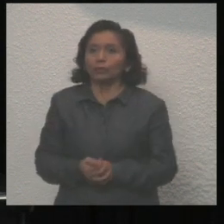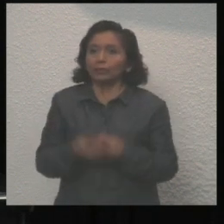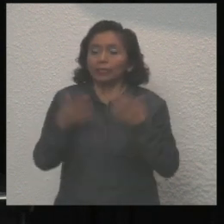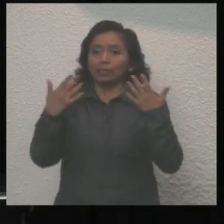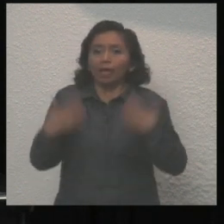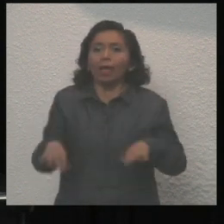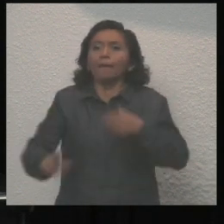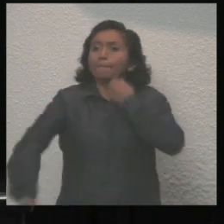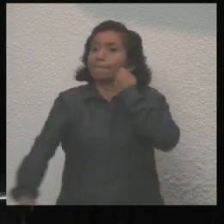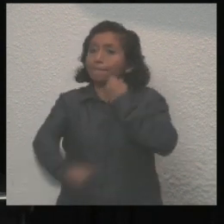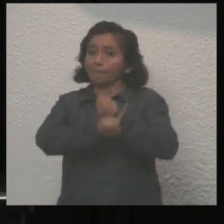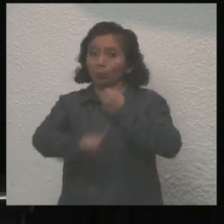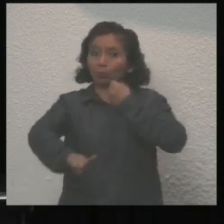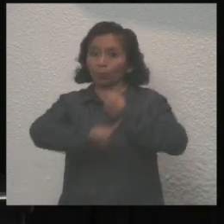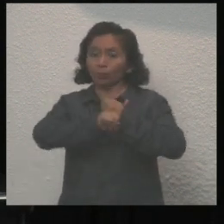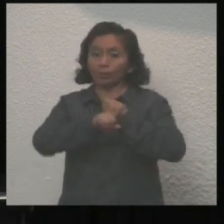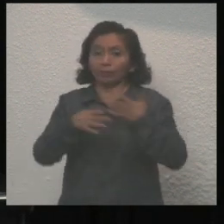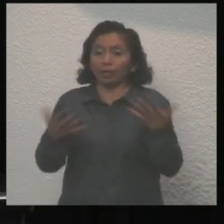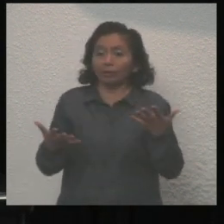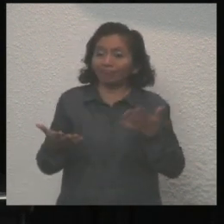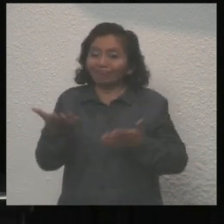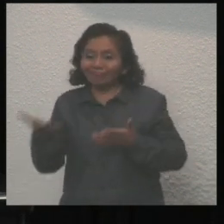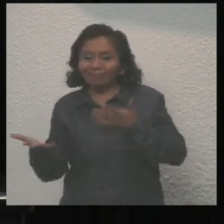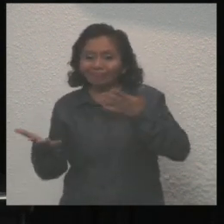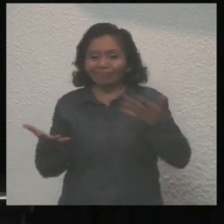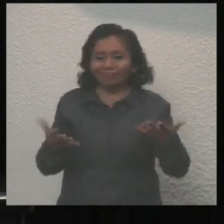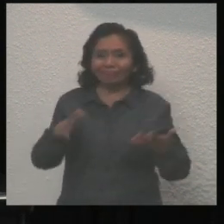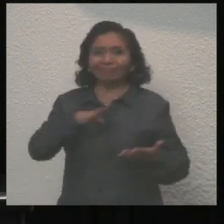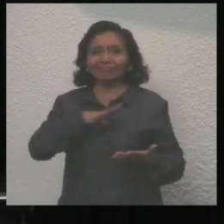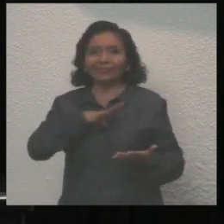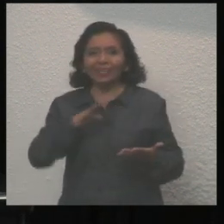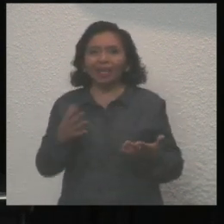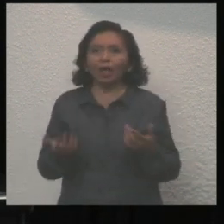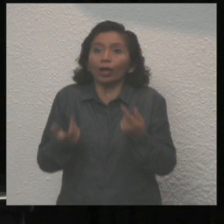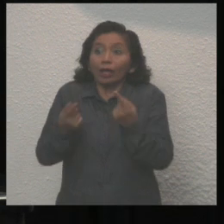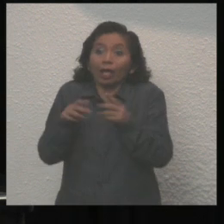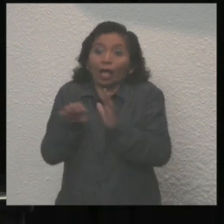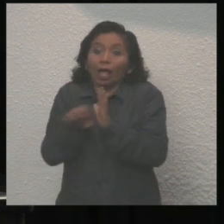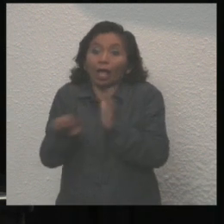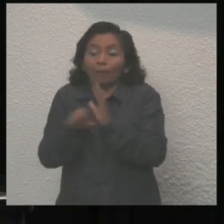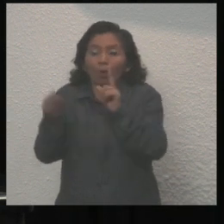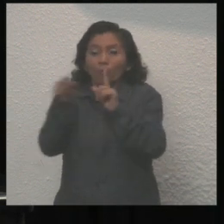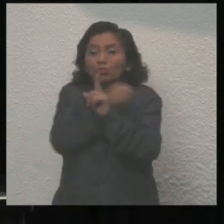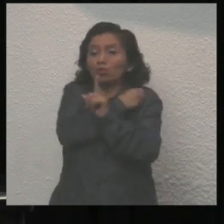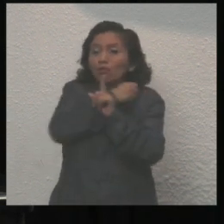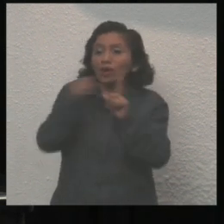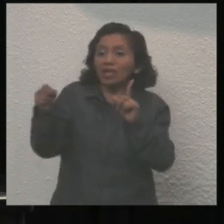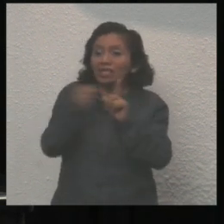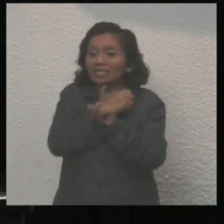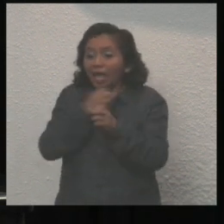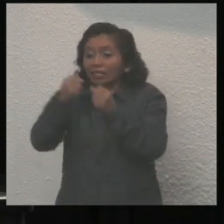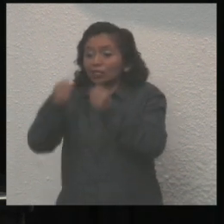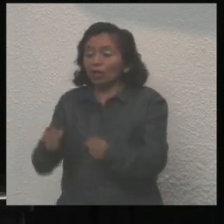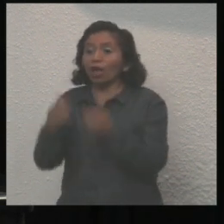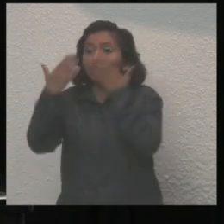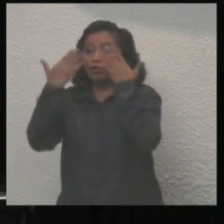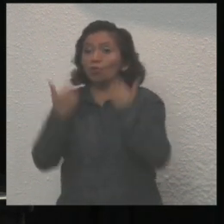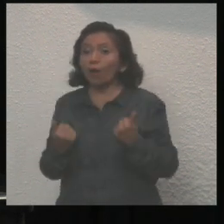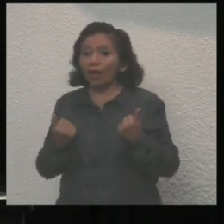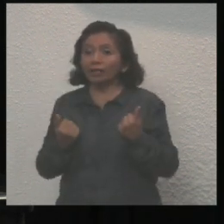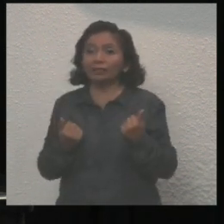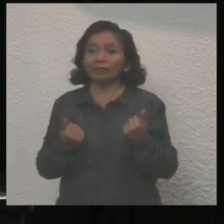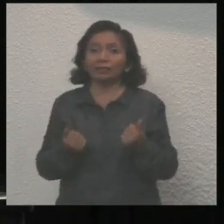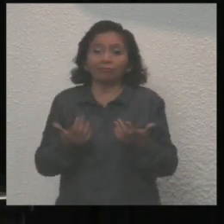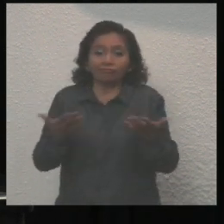que padecemos las mayorías de un modo u otro, ya como violencia, inseguridad o pobreza y pérdida de futuro, no